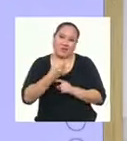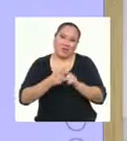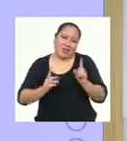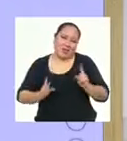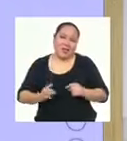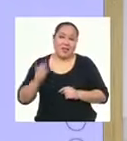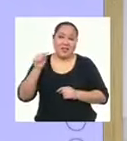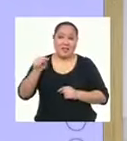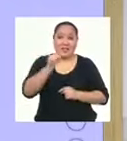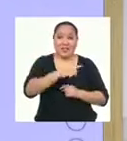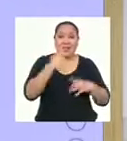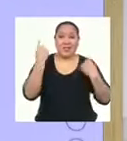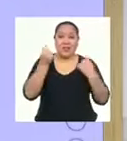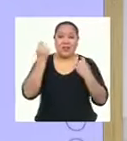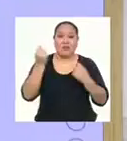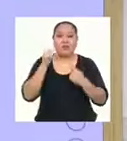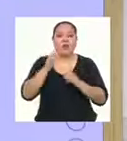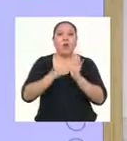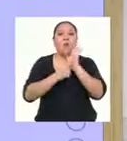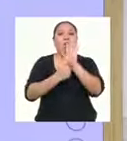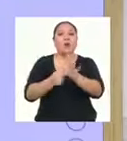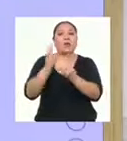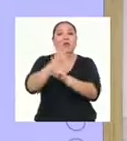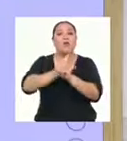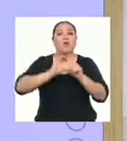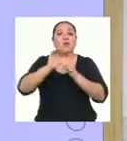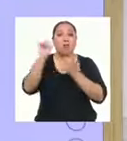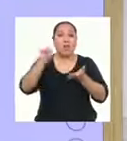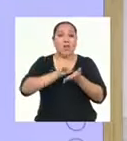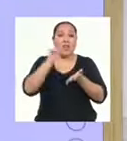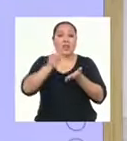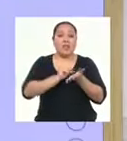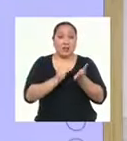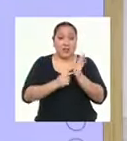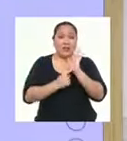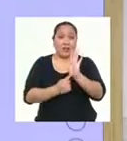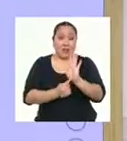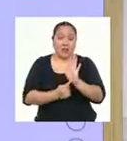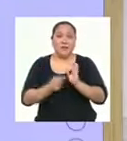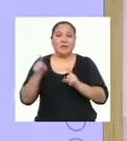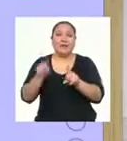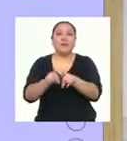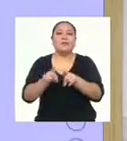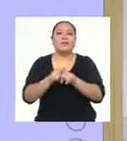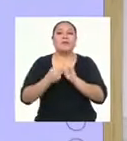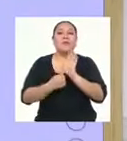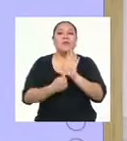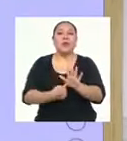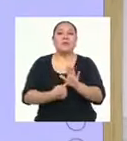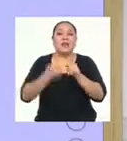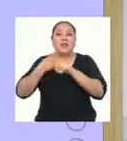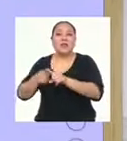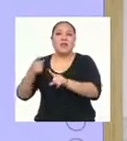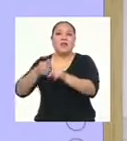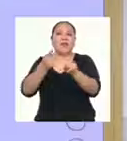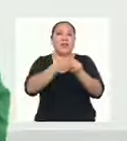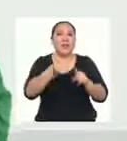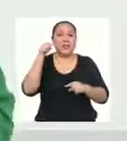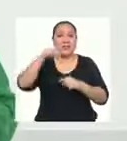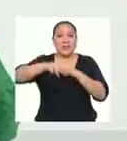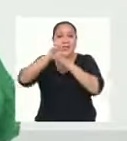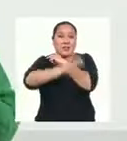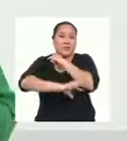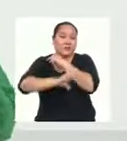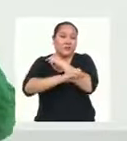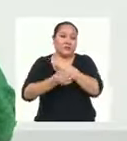aparte de ser una expresión cultural y artística grande, también muestran una gran diversidad como país.